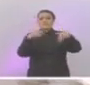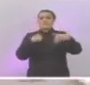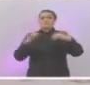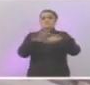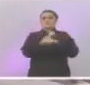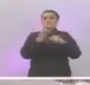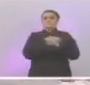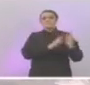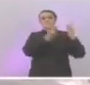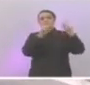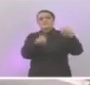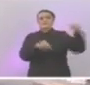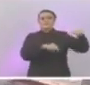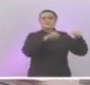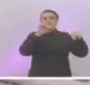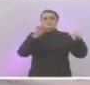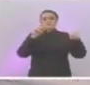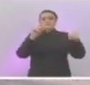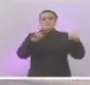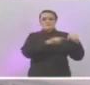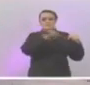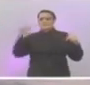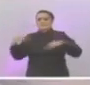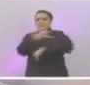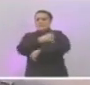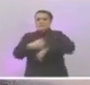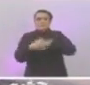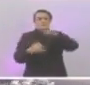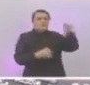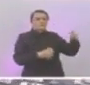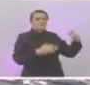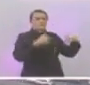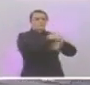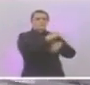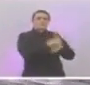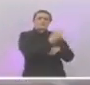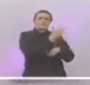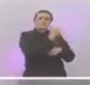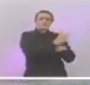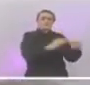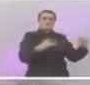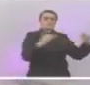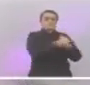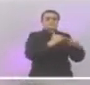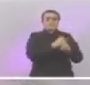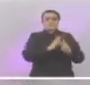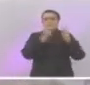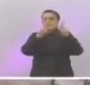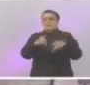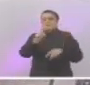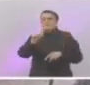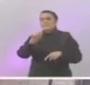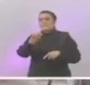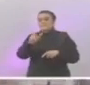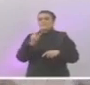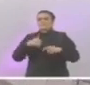en periférico con Río Españita, Avenida Industrias y salida a la carretera 57, la ampliación del puente de Pemex y el